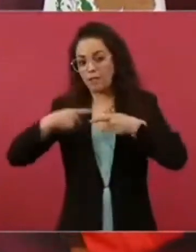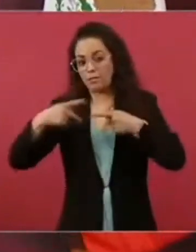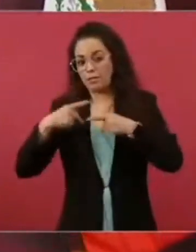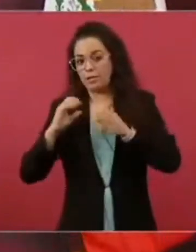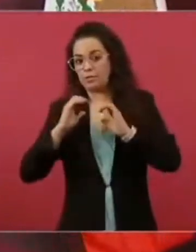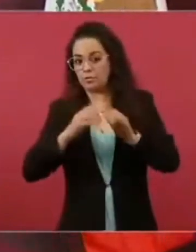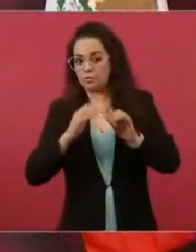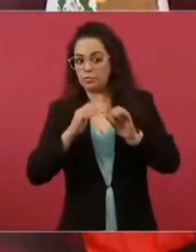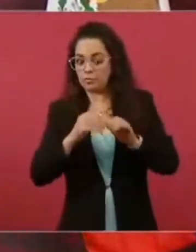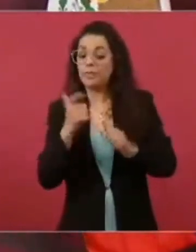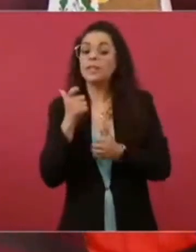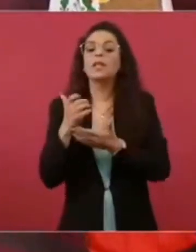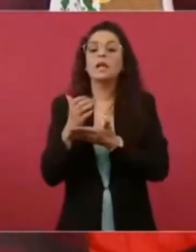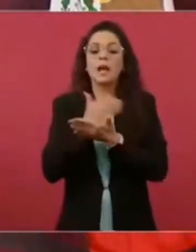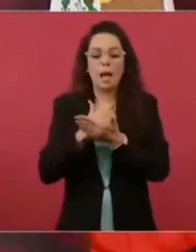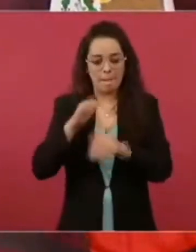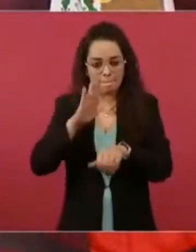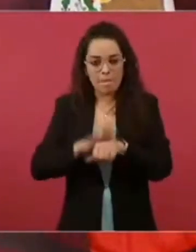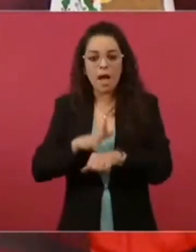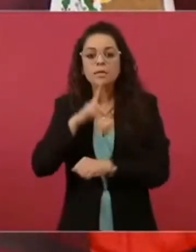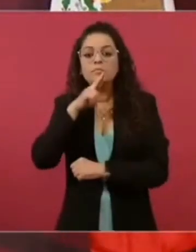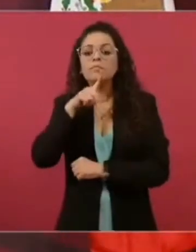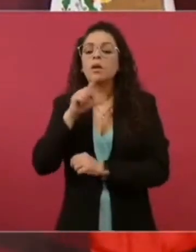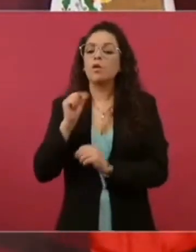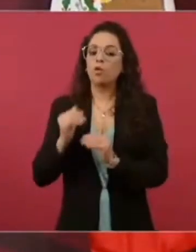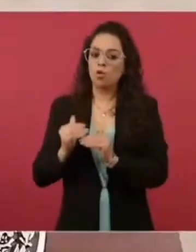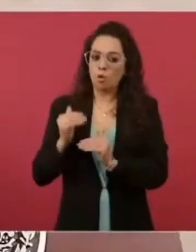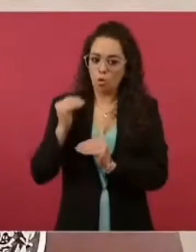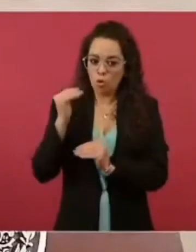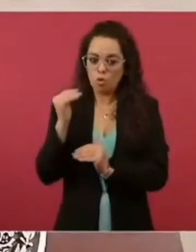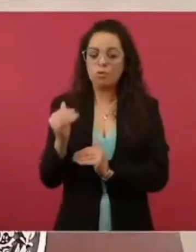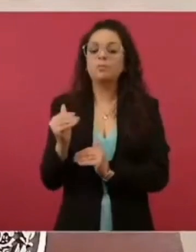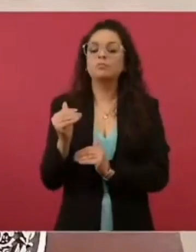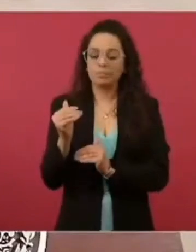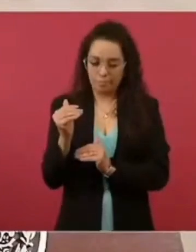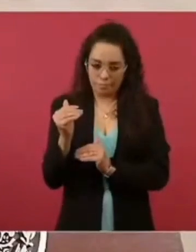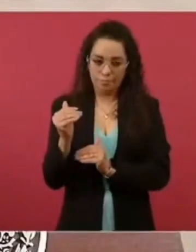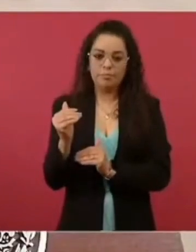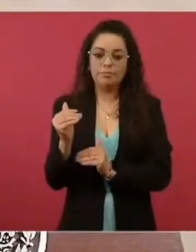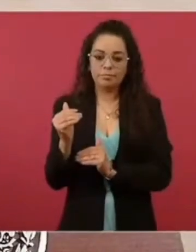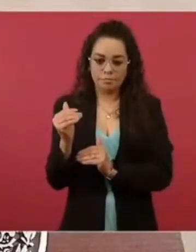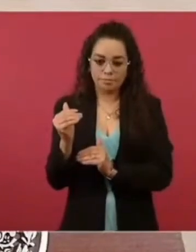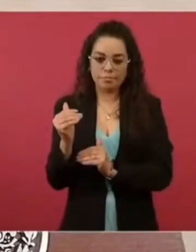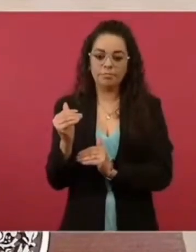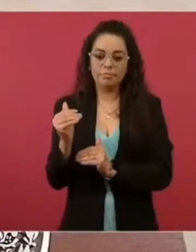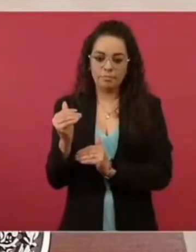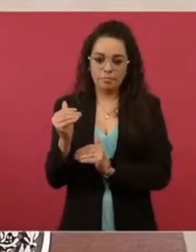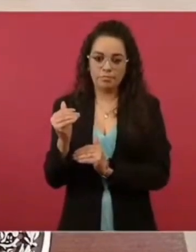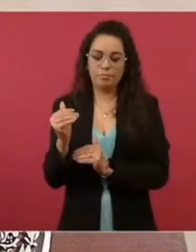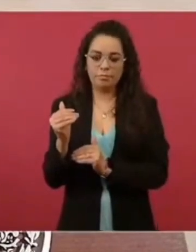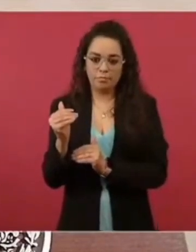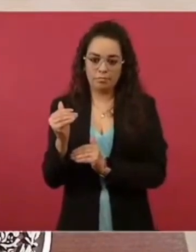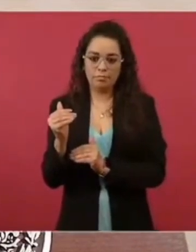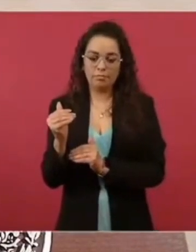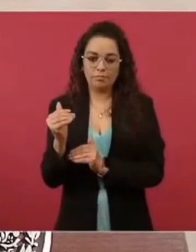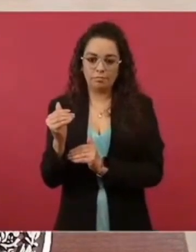son mejores los salarios, es mejor el ingreso para el